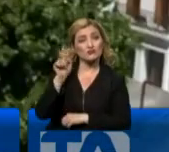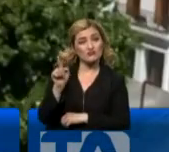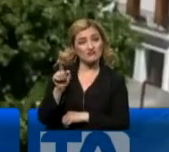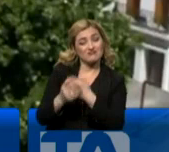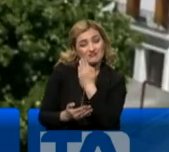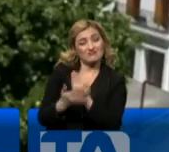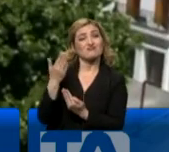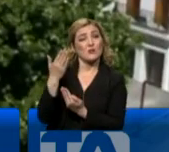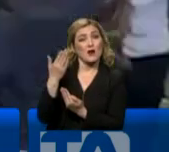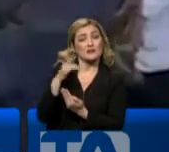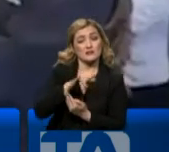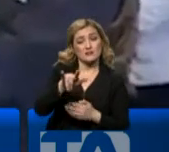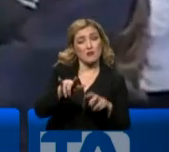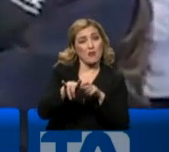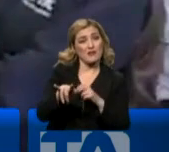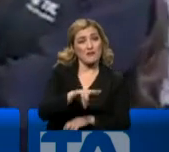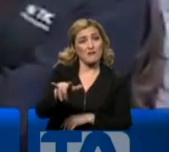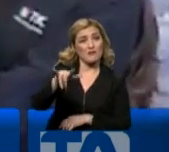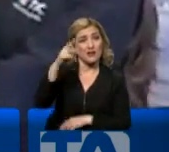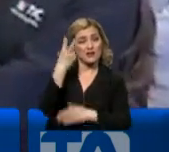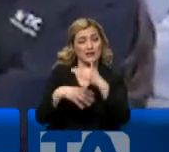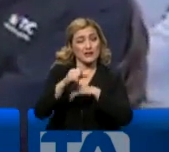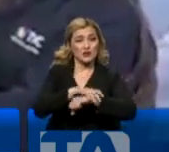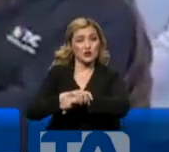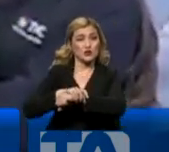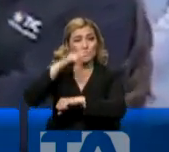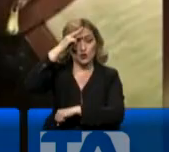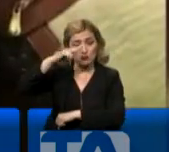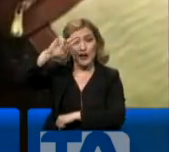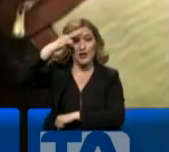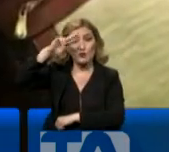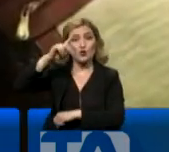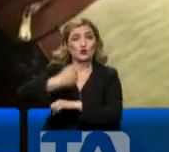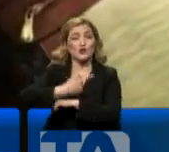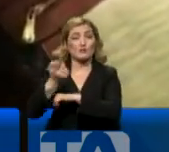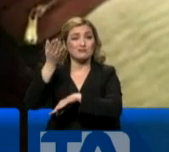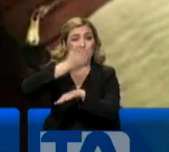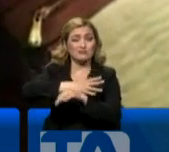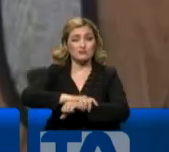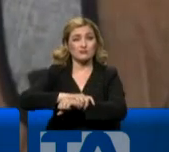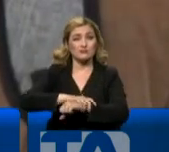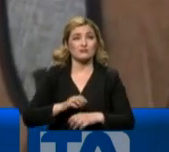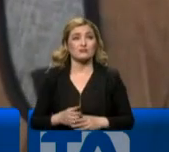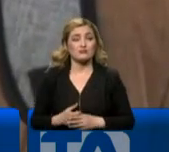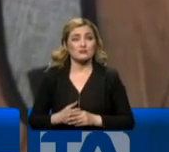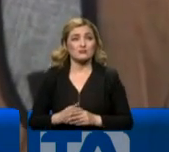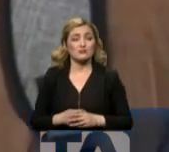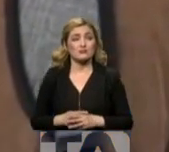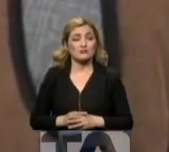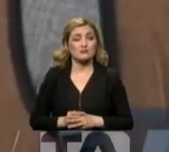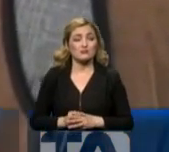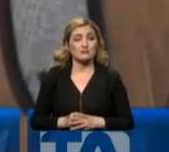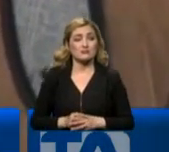haya facilitado la salida de Gabriela Rivadeneira, hija del detenido, hacia México, un día antes de la detención. Los señores no